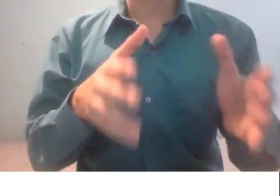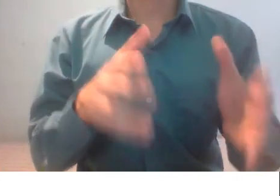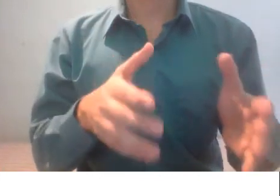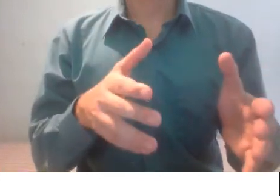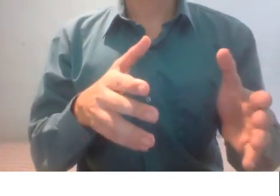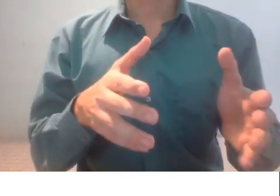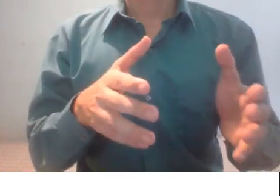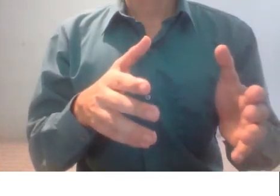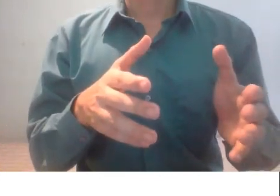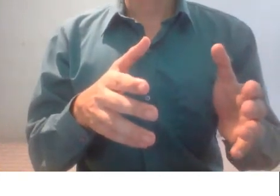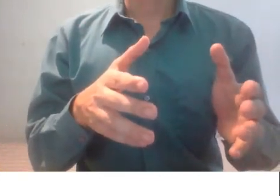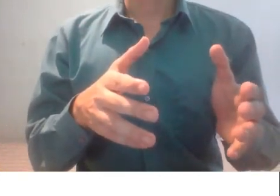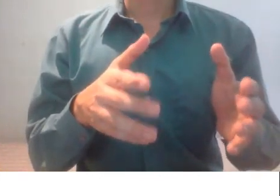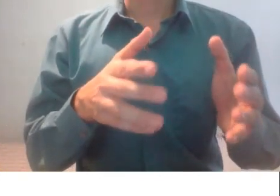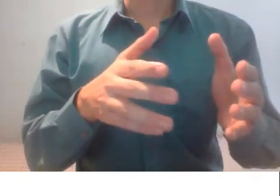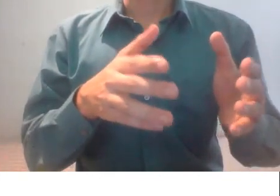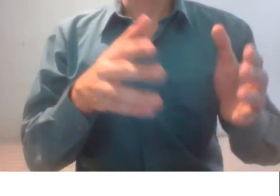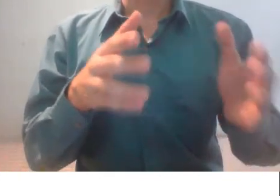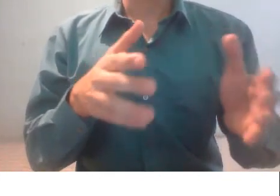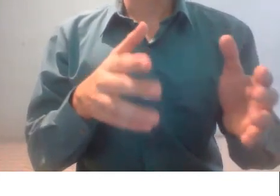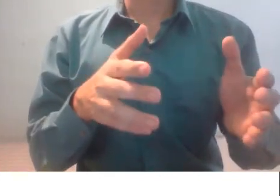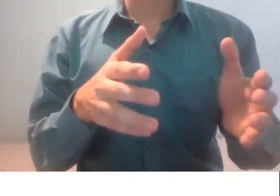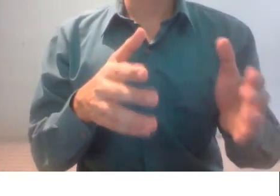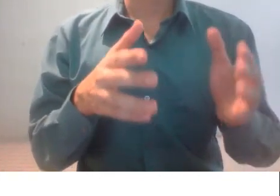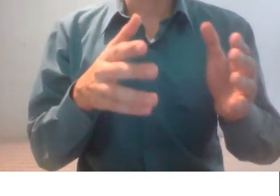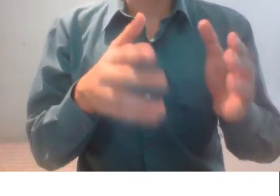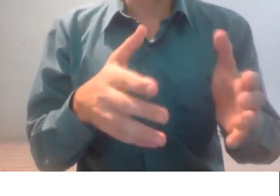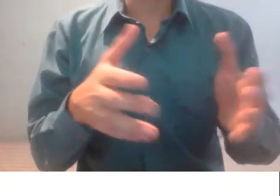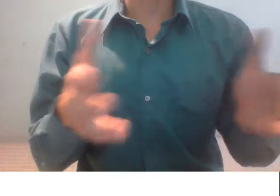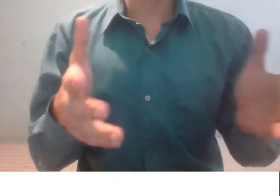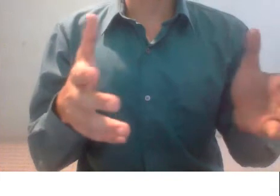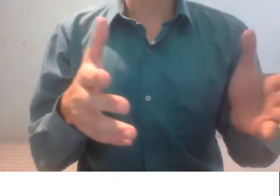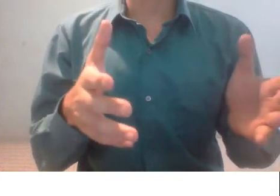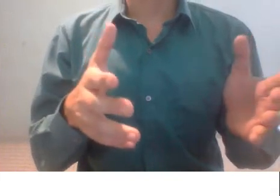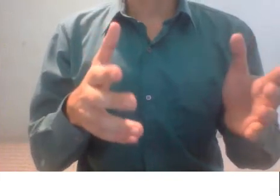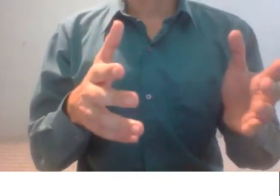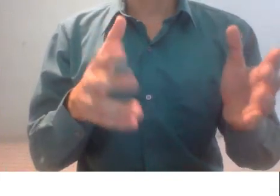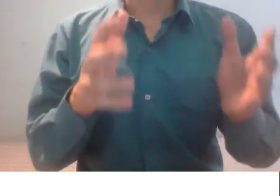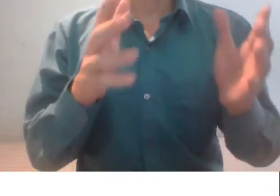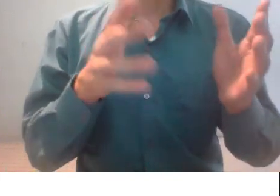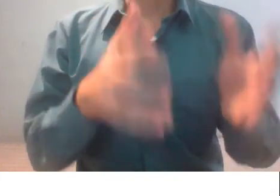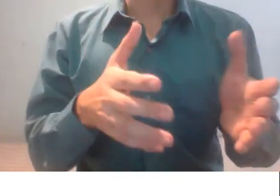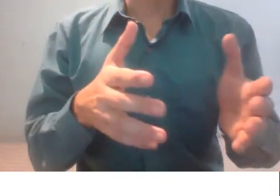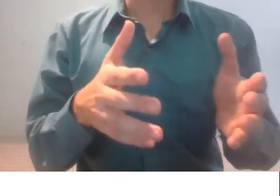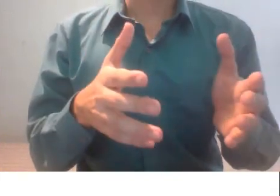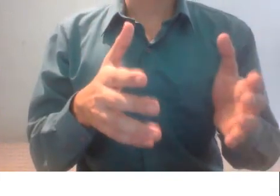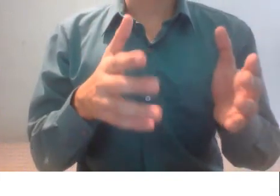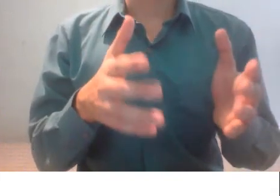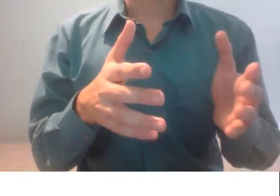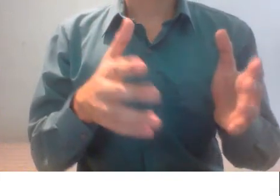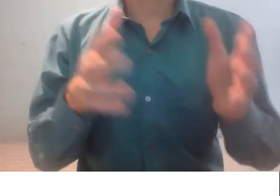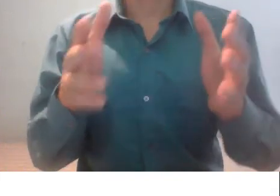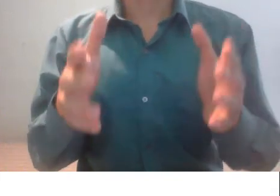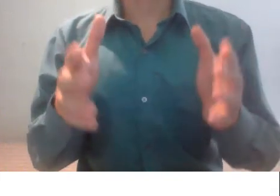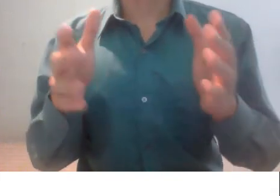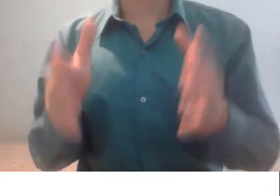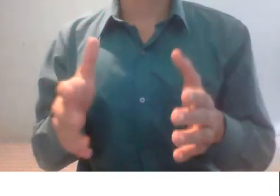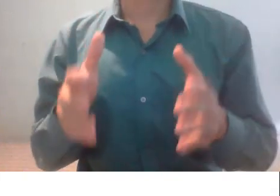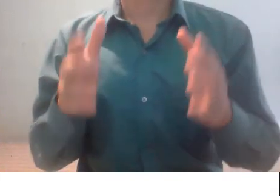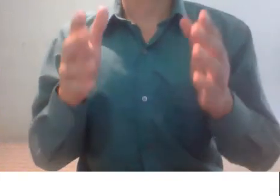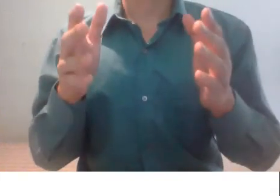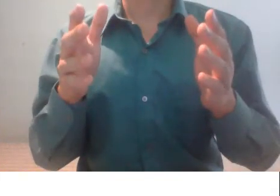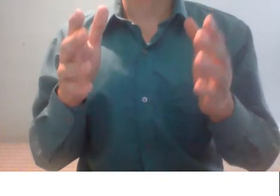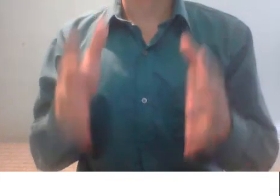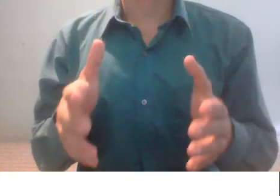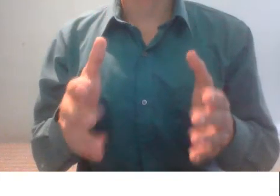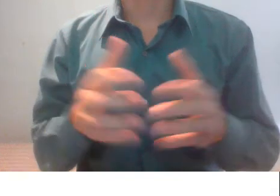viendo en este momento es que lo más probable es que se llegue a un acuerdo, pero de cualquier forma, el tema de vehículos,